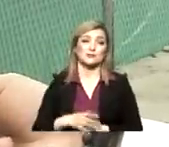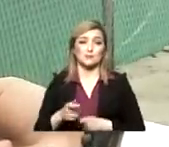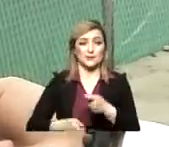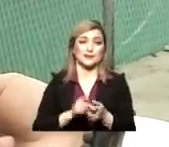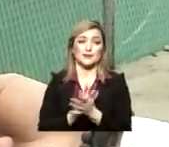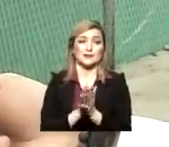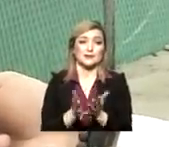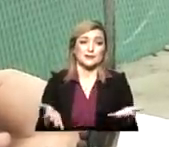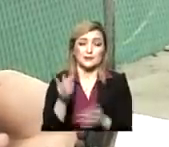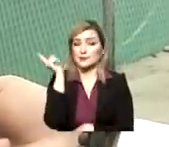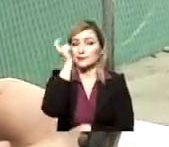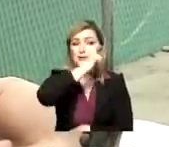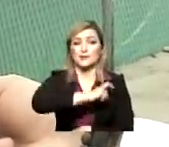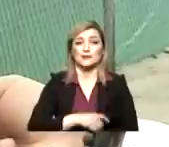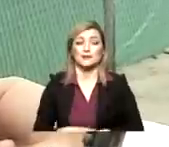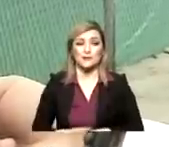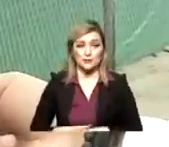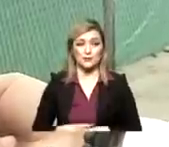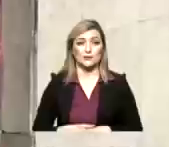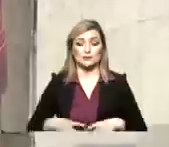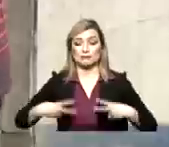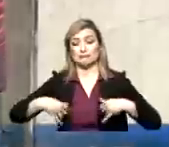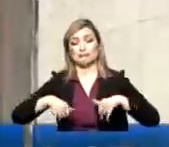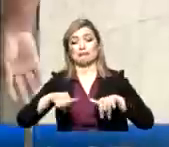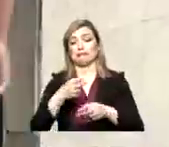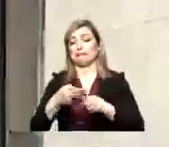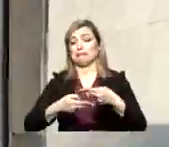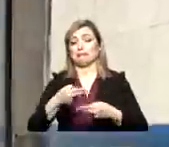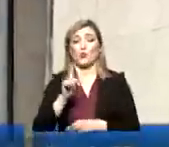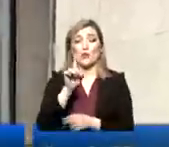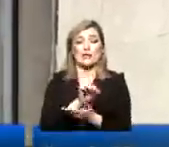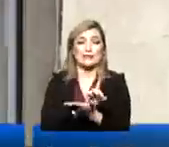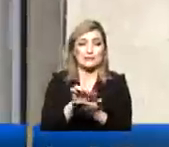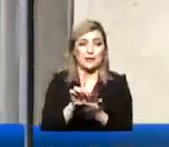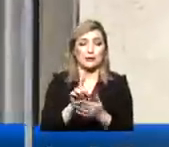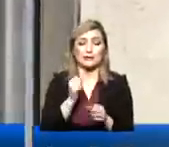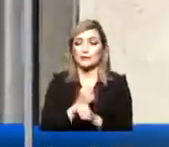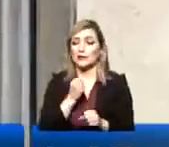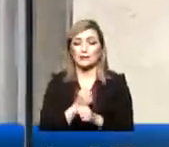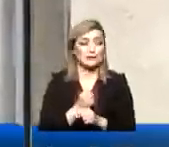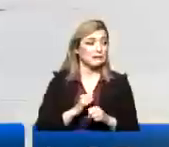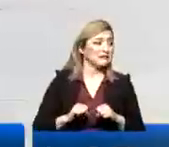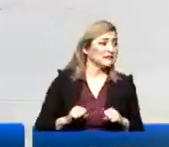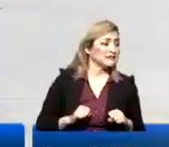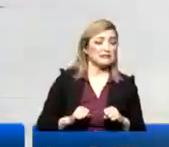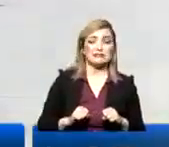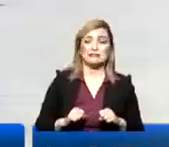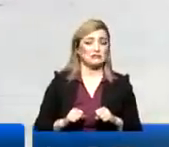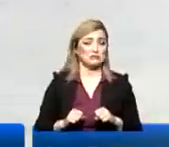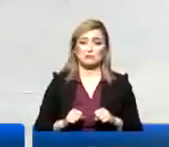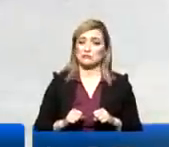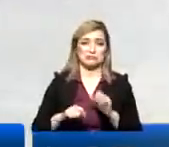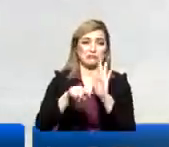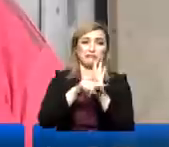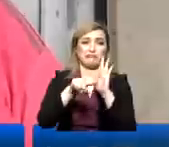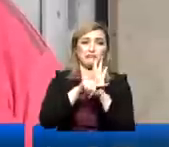ventas, pues es difícil que puedan subsistir. Llevan apenas una semana operando, pero la situación no es